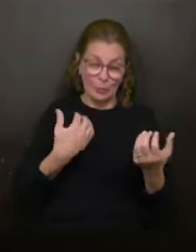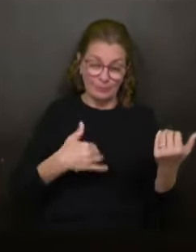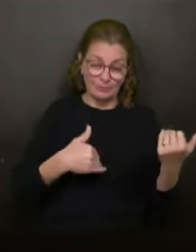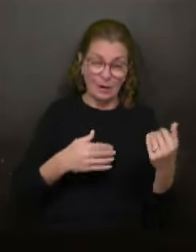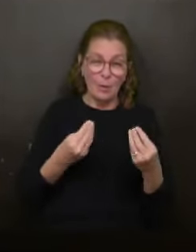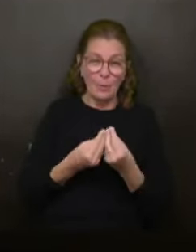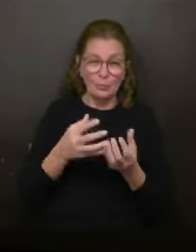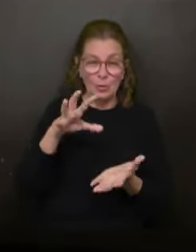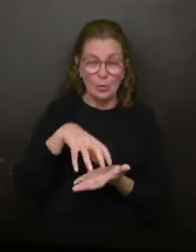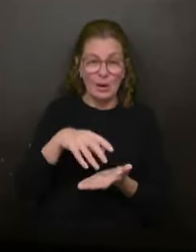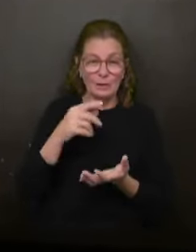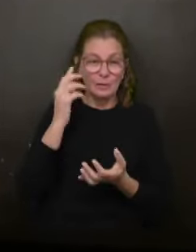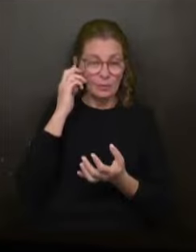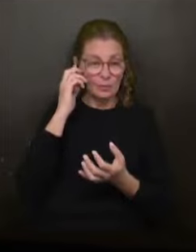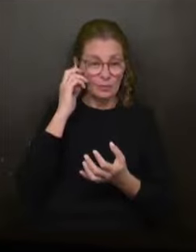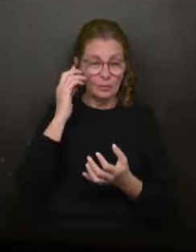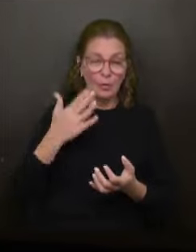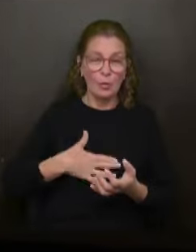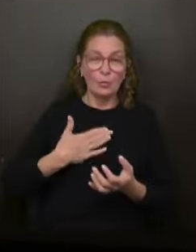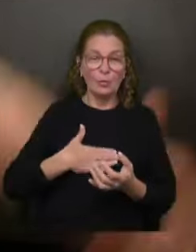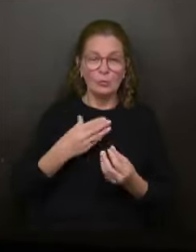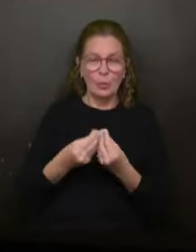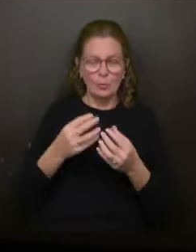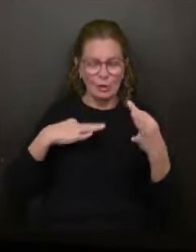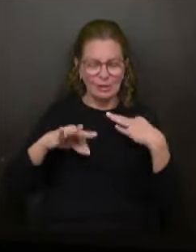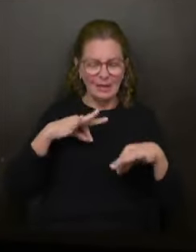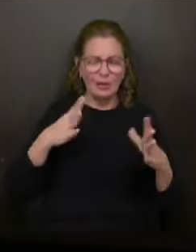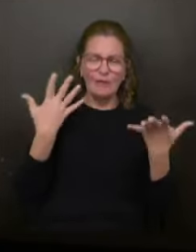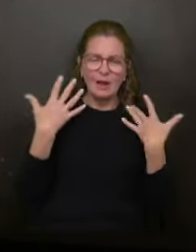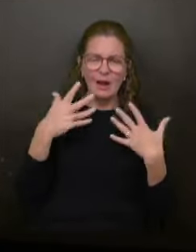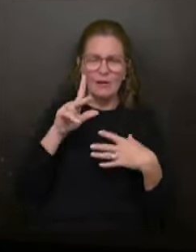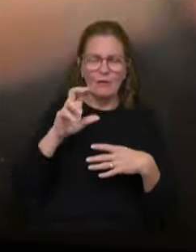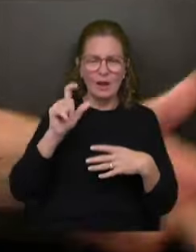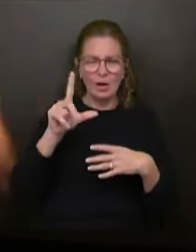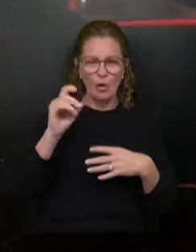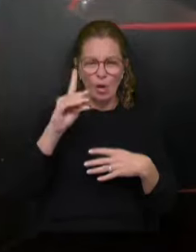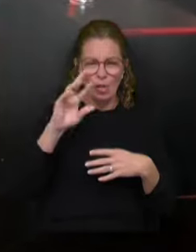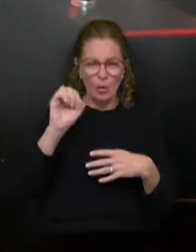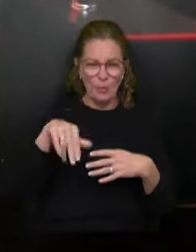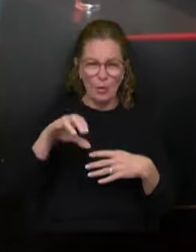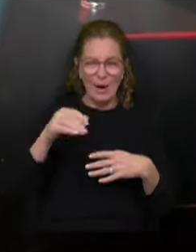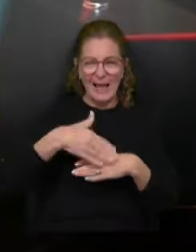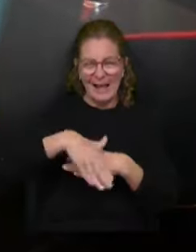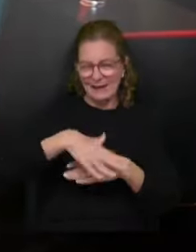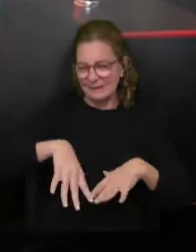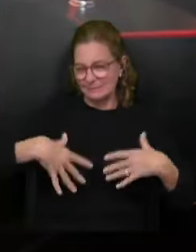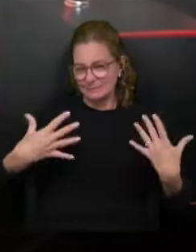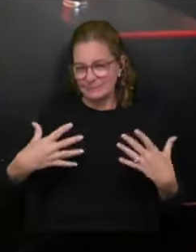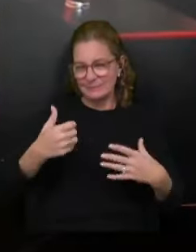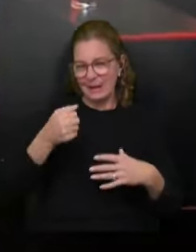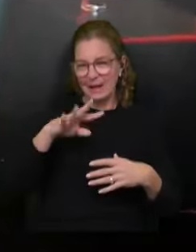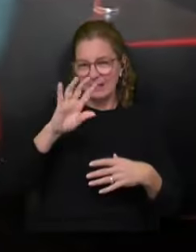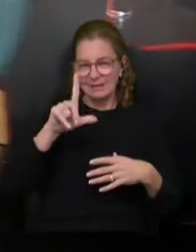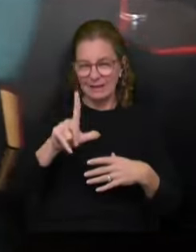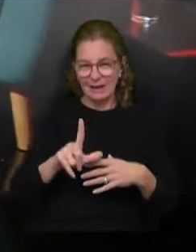Se puede dar el gusto de decir, hemos hecho velódromos, teatro de verano, hemos tocado en la calle, pero ante la arena, que ya